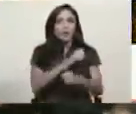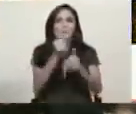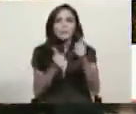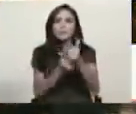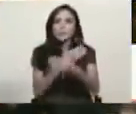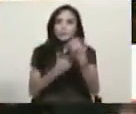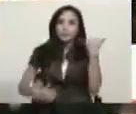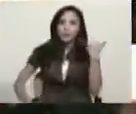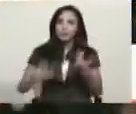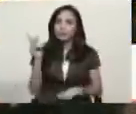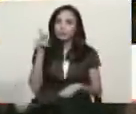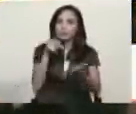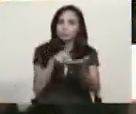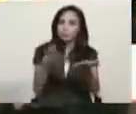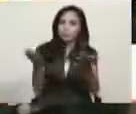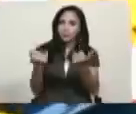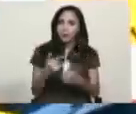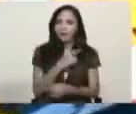este acto de graduandos.